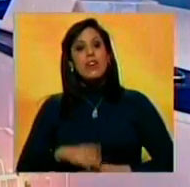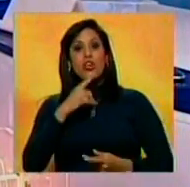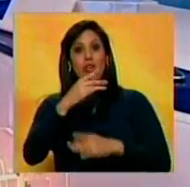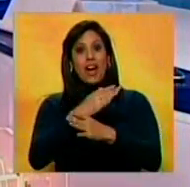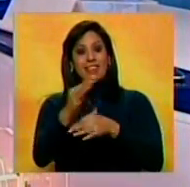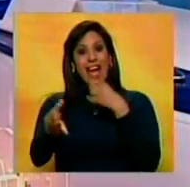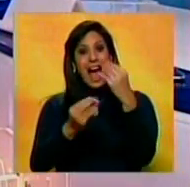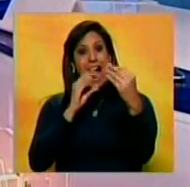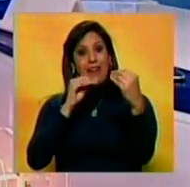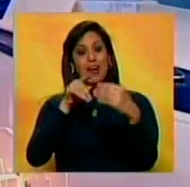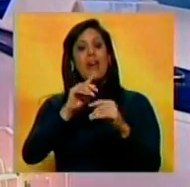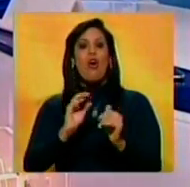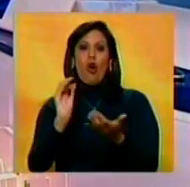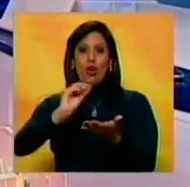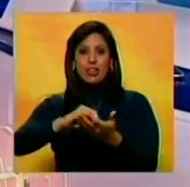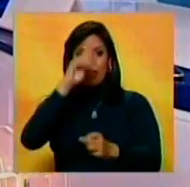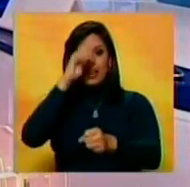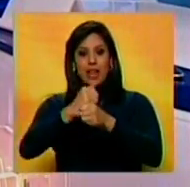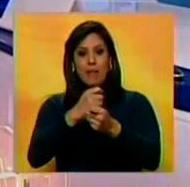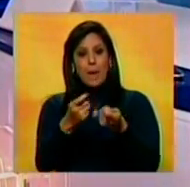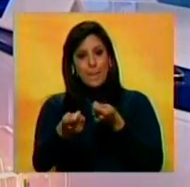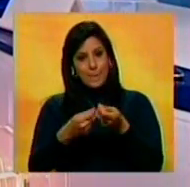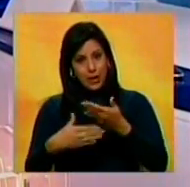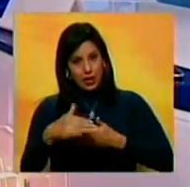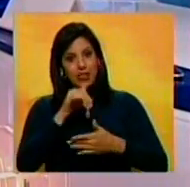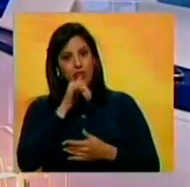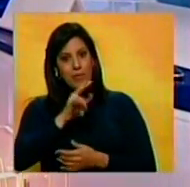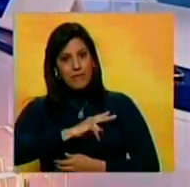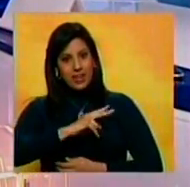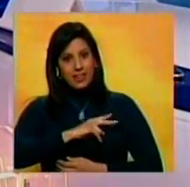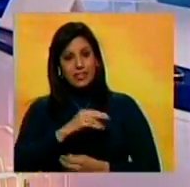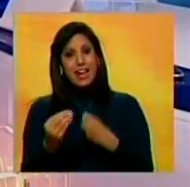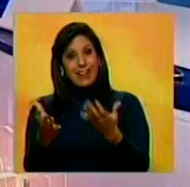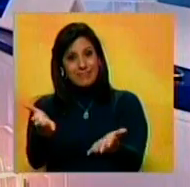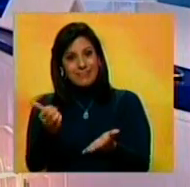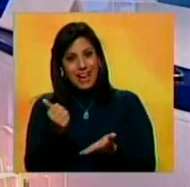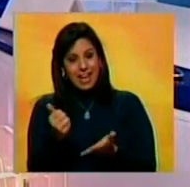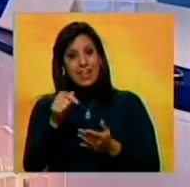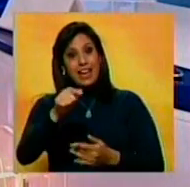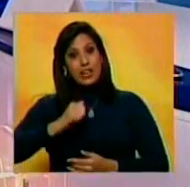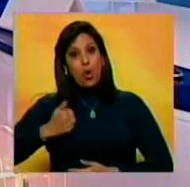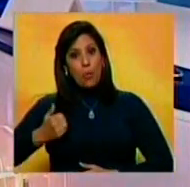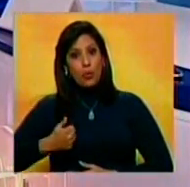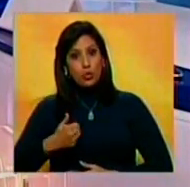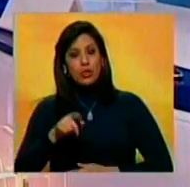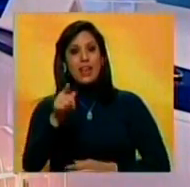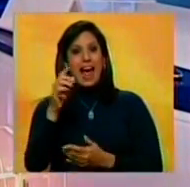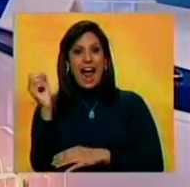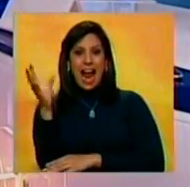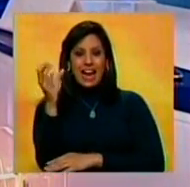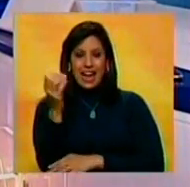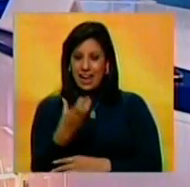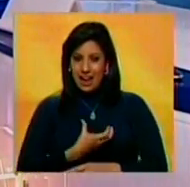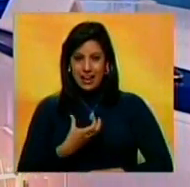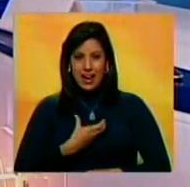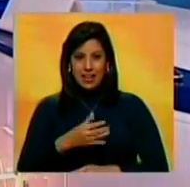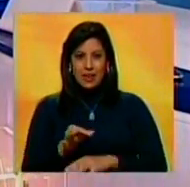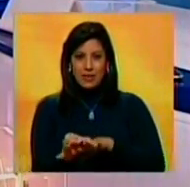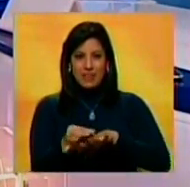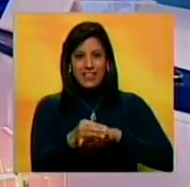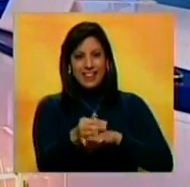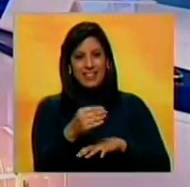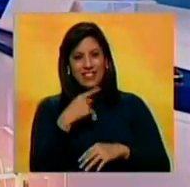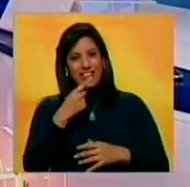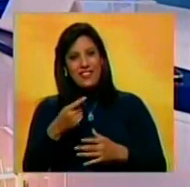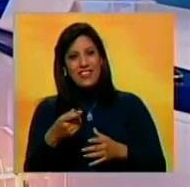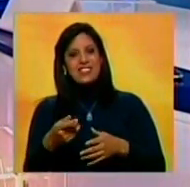Y como les hemos comentado, amigos, nuevamente el trabajo periodístico de Noticiero Venevisión fue galardonado en esta oportunidad por la alcaldía del municipio Carrizal